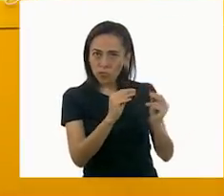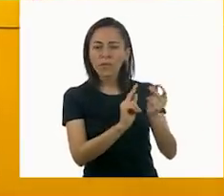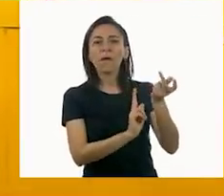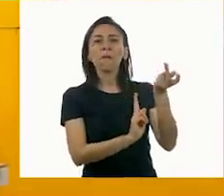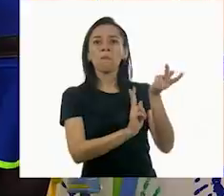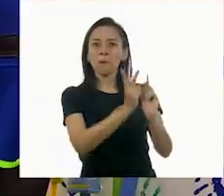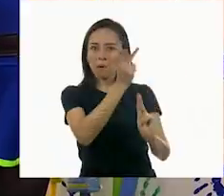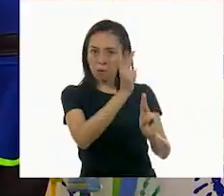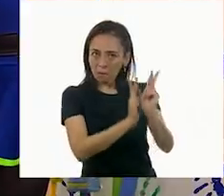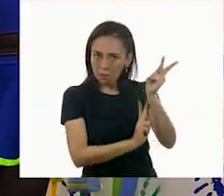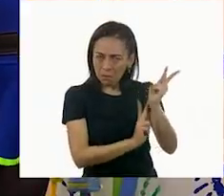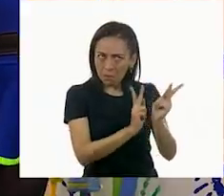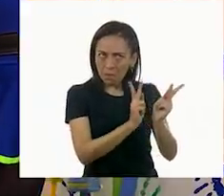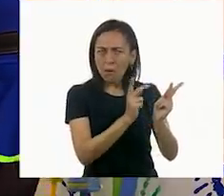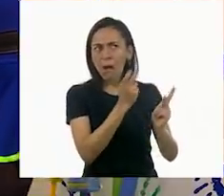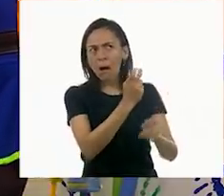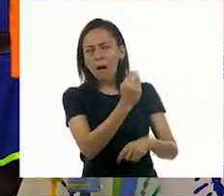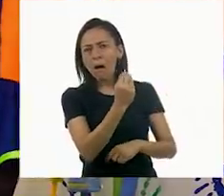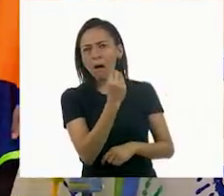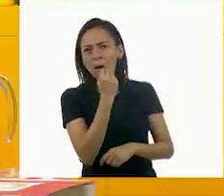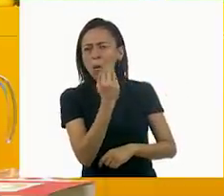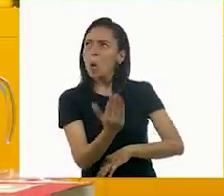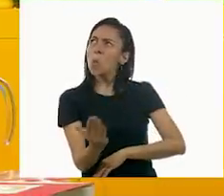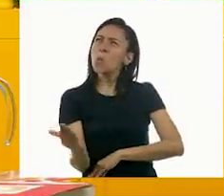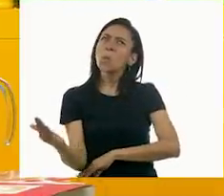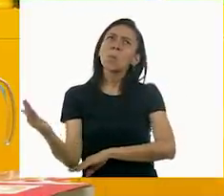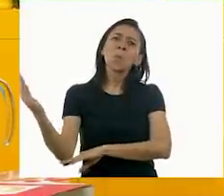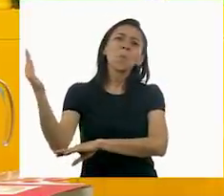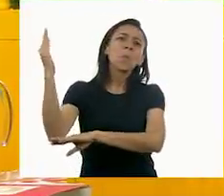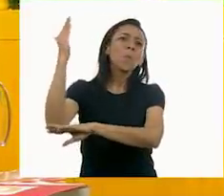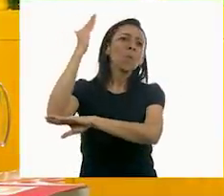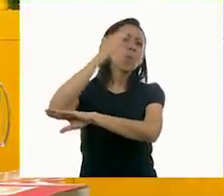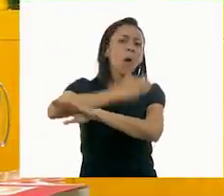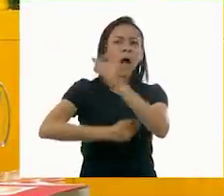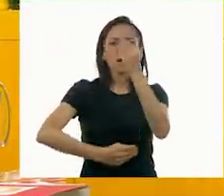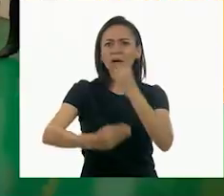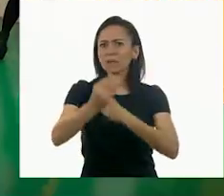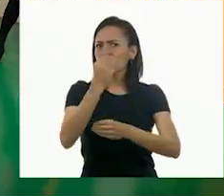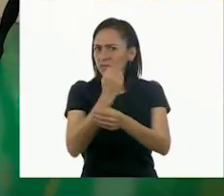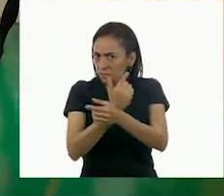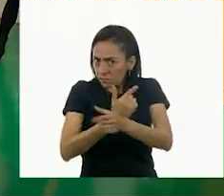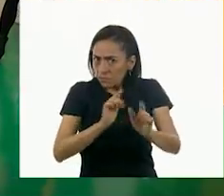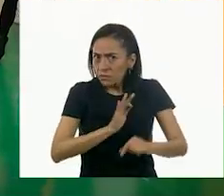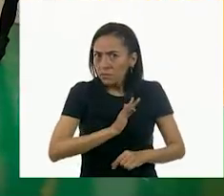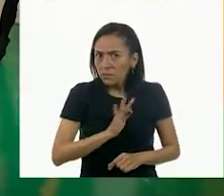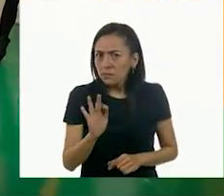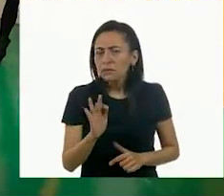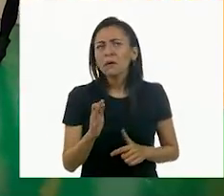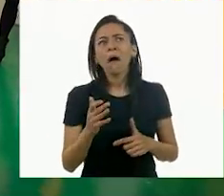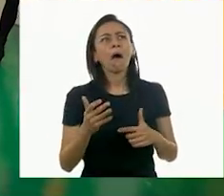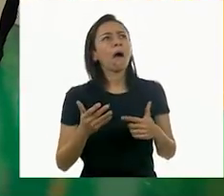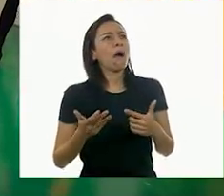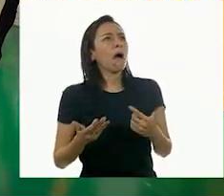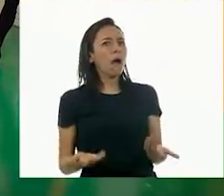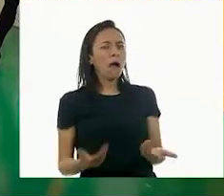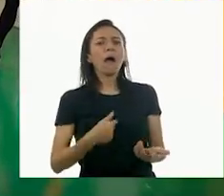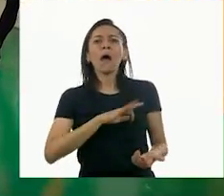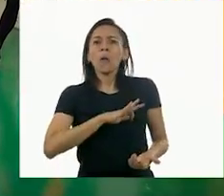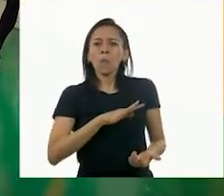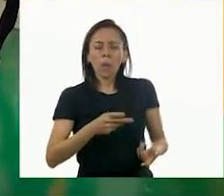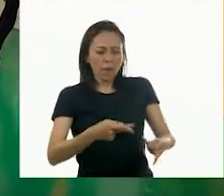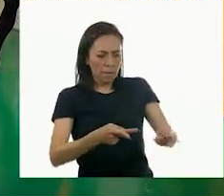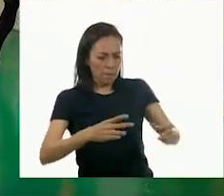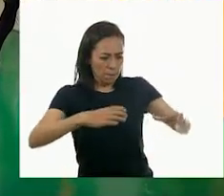alimentos que podemos consumir durante todo el día, pues podríamos hacer un plato de